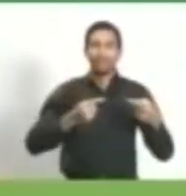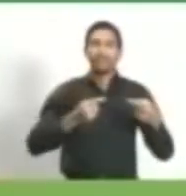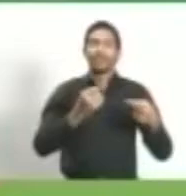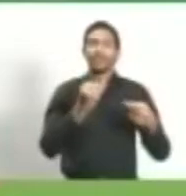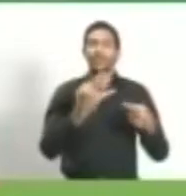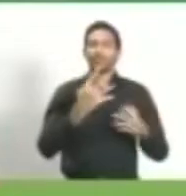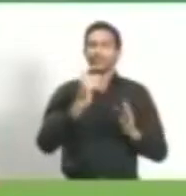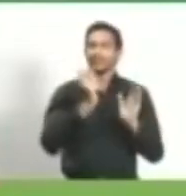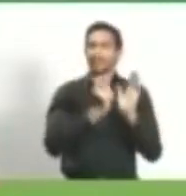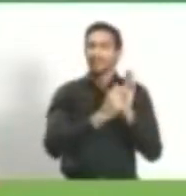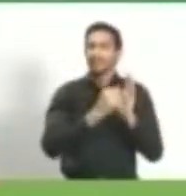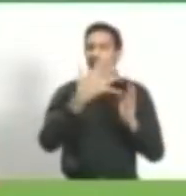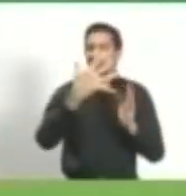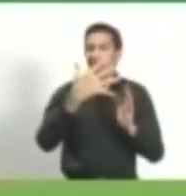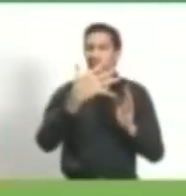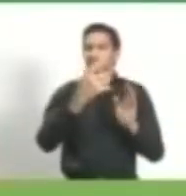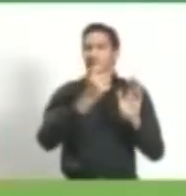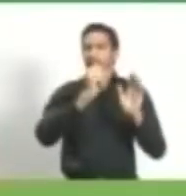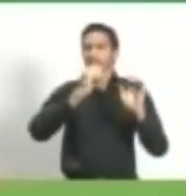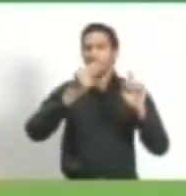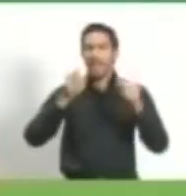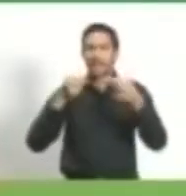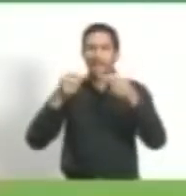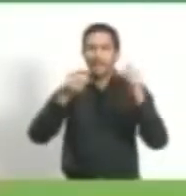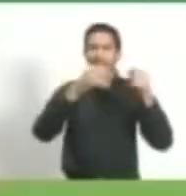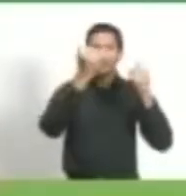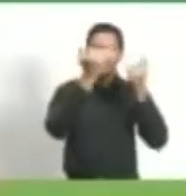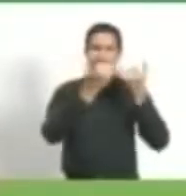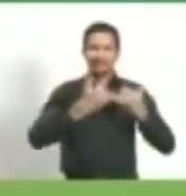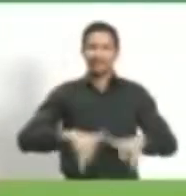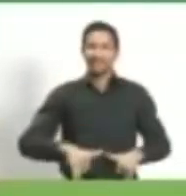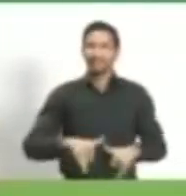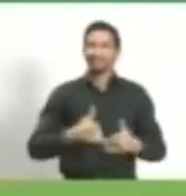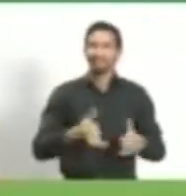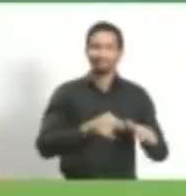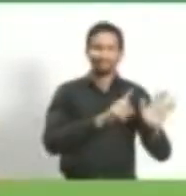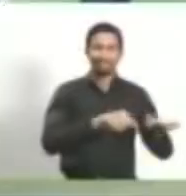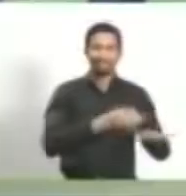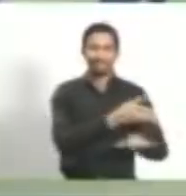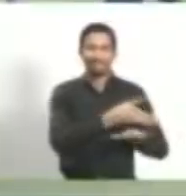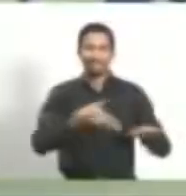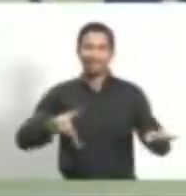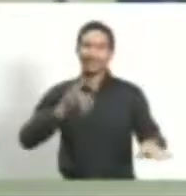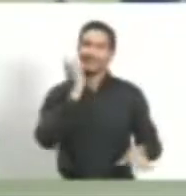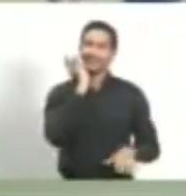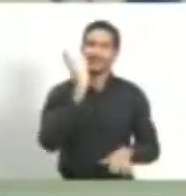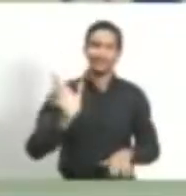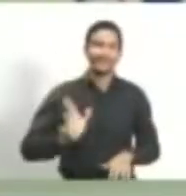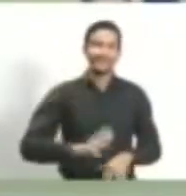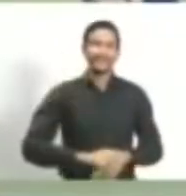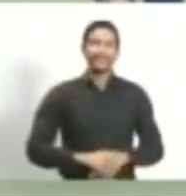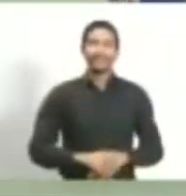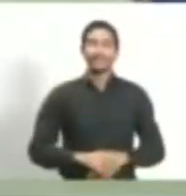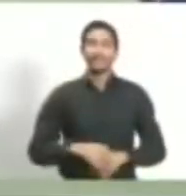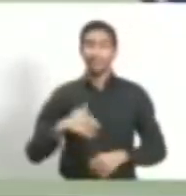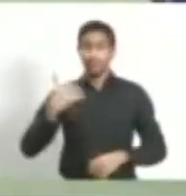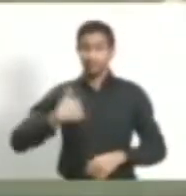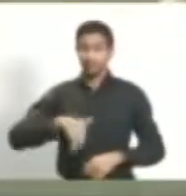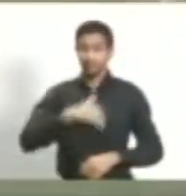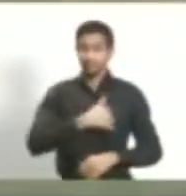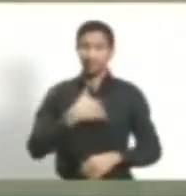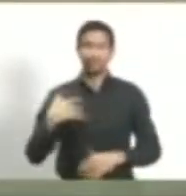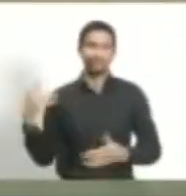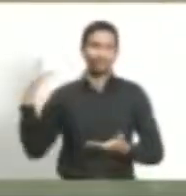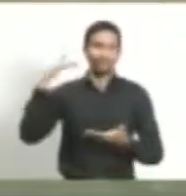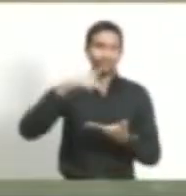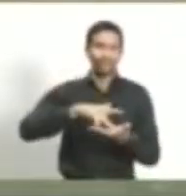equipo barranquillero para terminar este desastroso semestre. Junior visita a la Independiente Santa Fe este